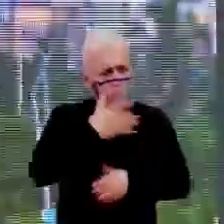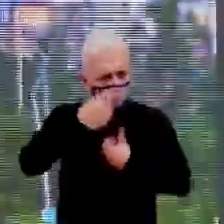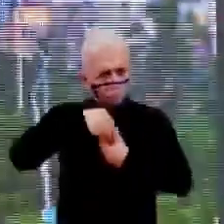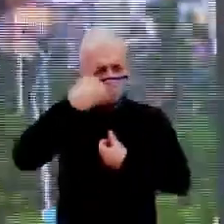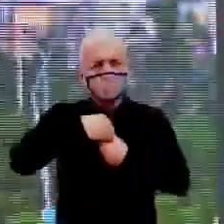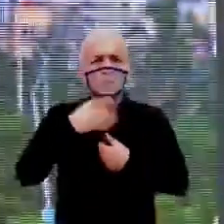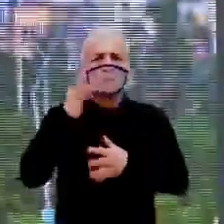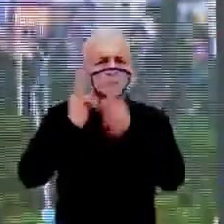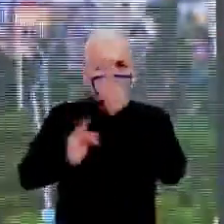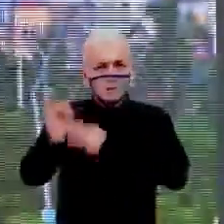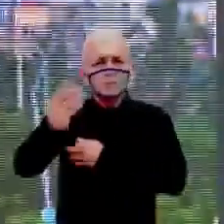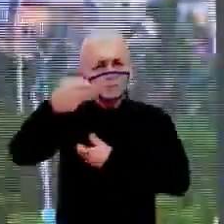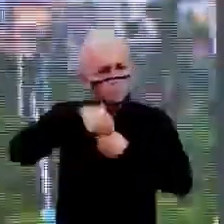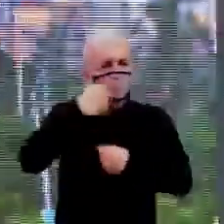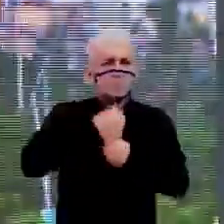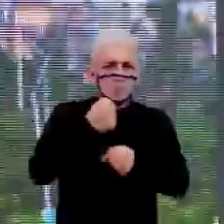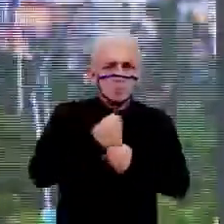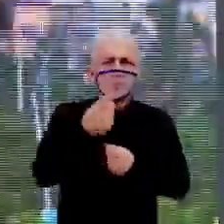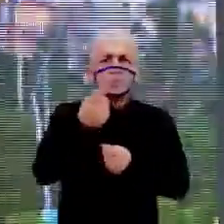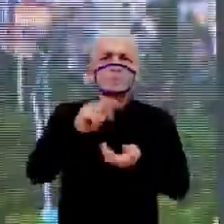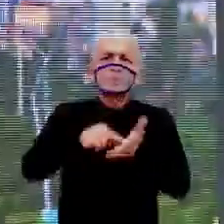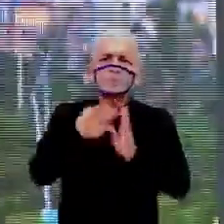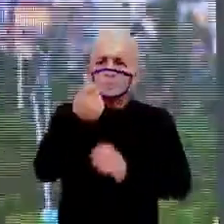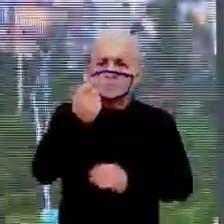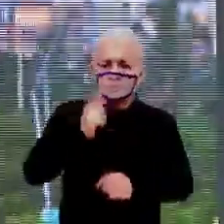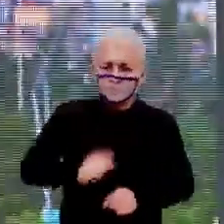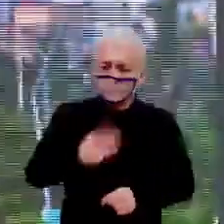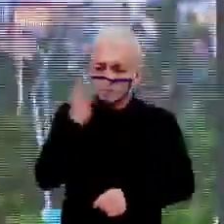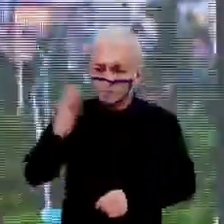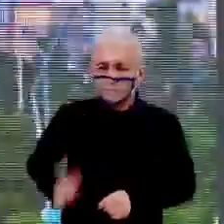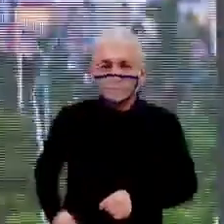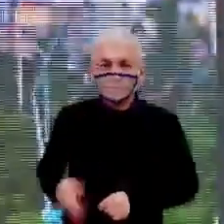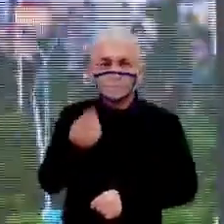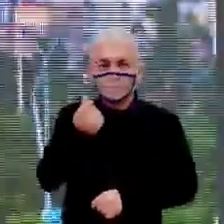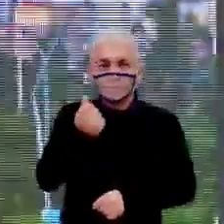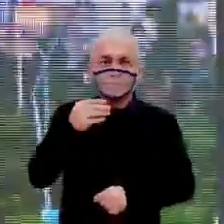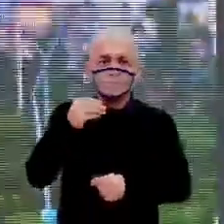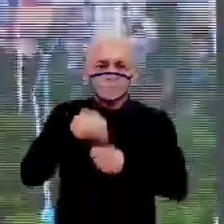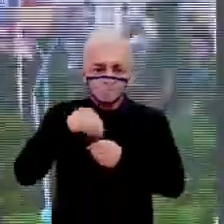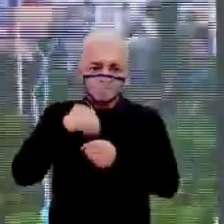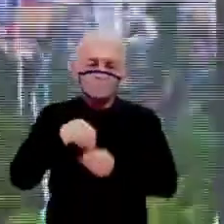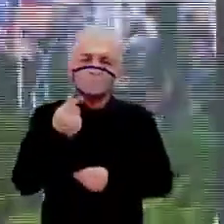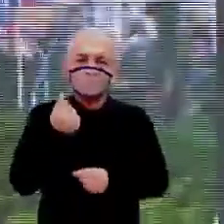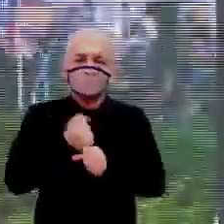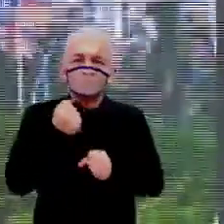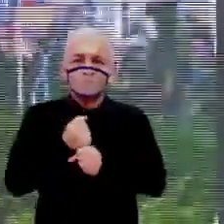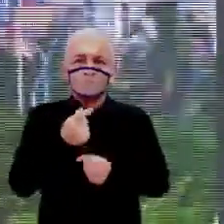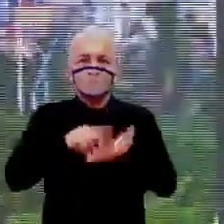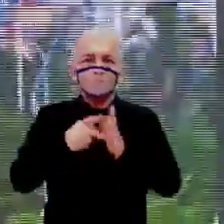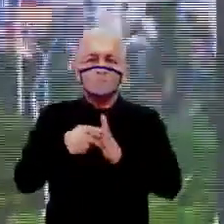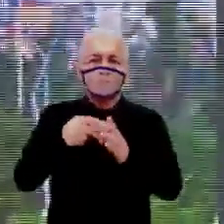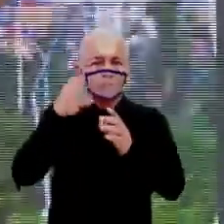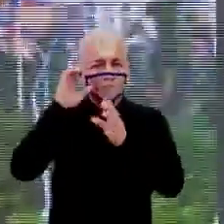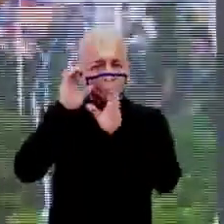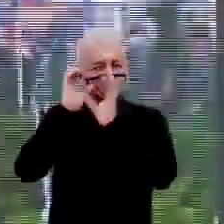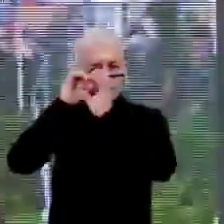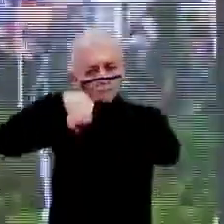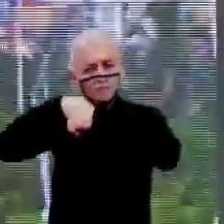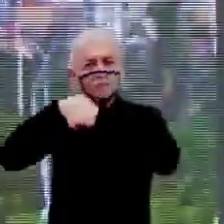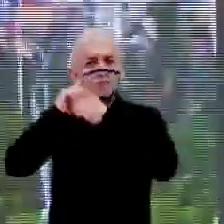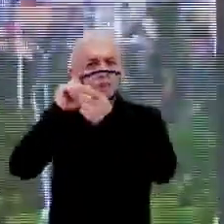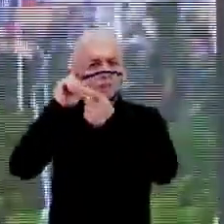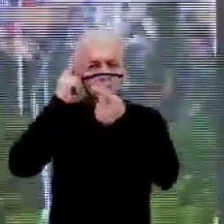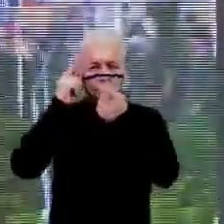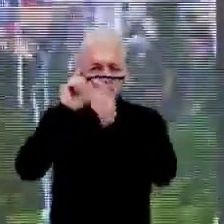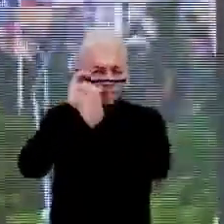generar turismo, va a generar dinero en el bolsillo de los barranquilleros, de todos. Así que esto es un cambio de paradigma y por eso es